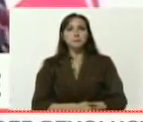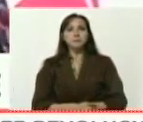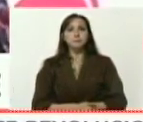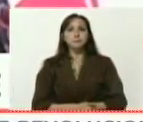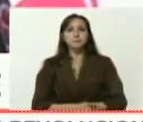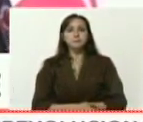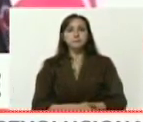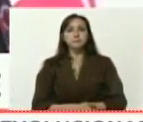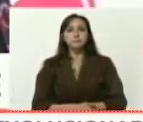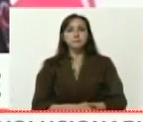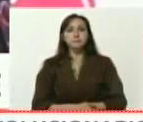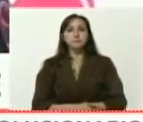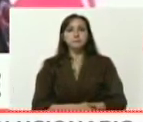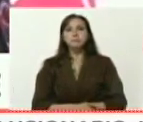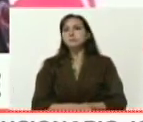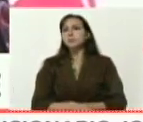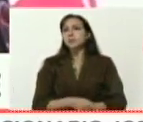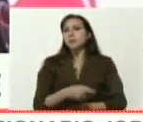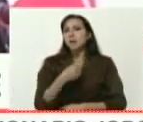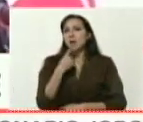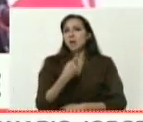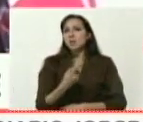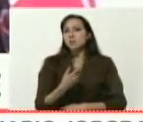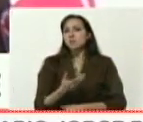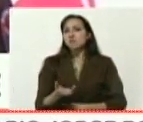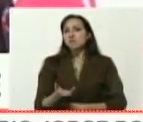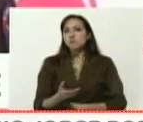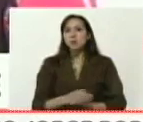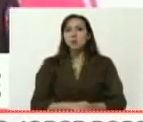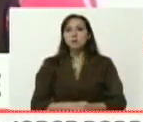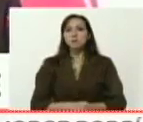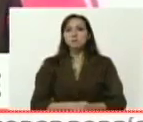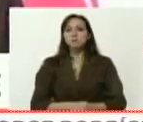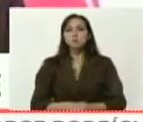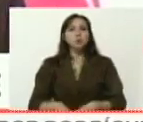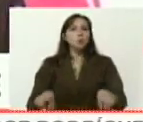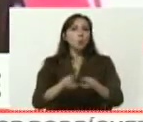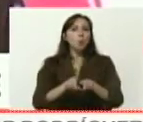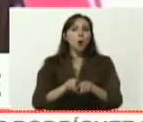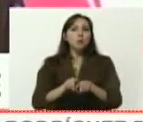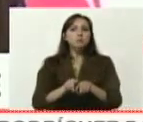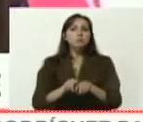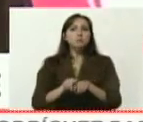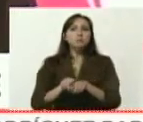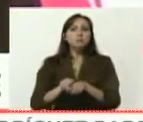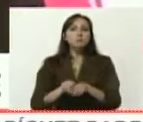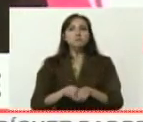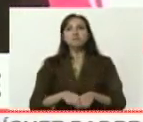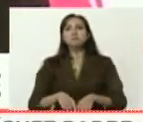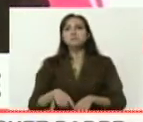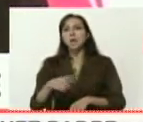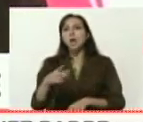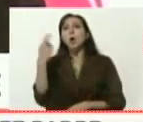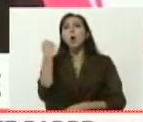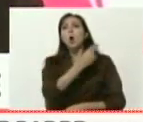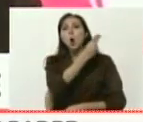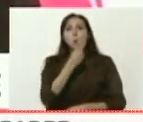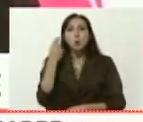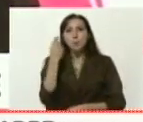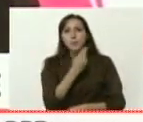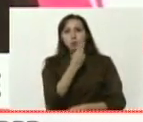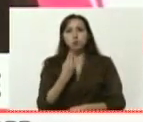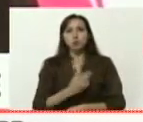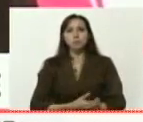vinimos, no a lamentarnos por la siembra de nuestro héroe, sino a retomar el compromiso,